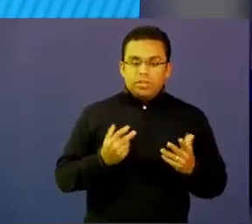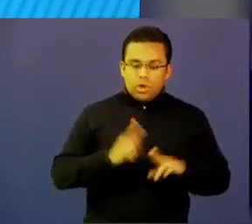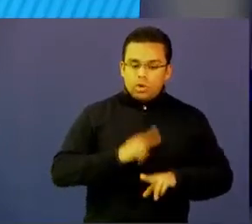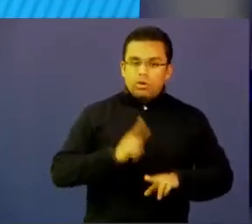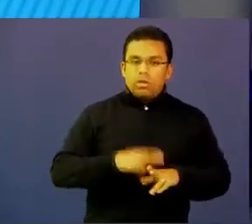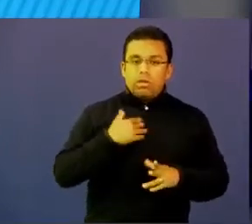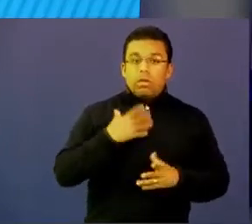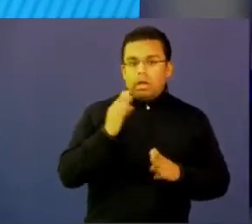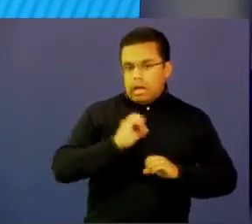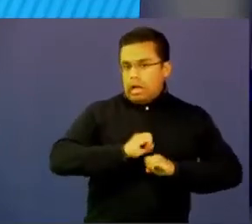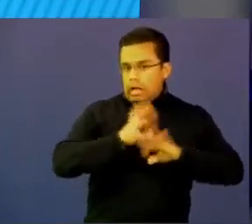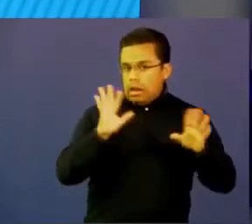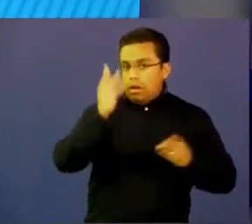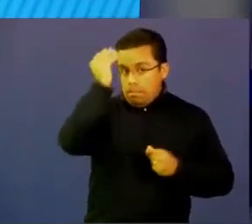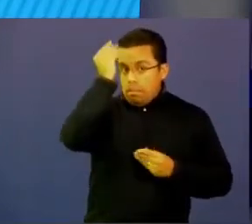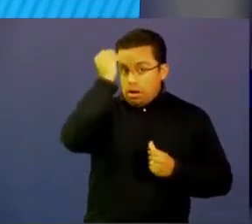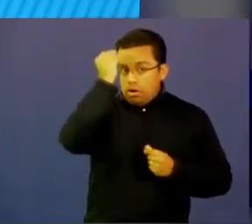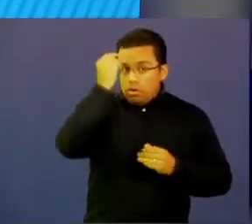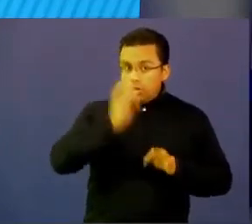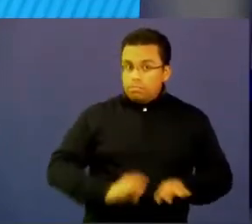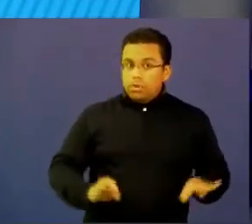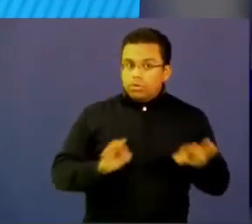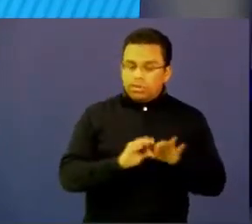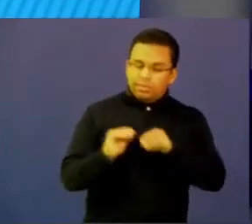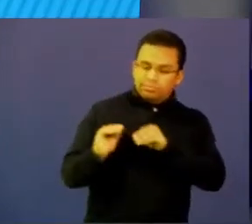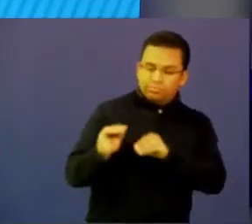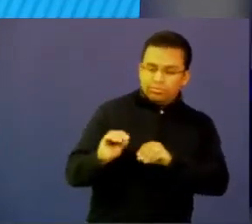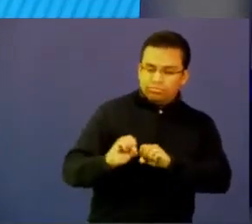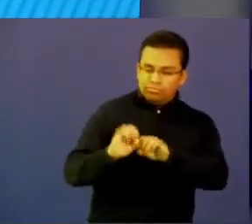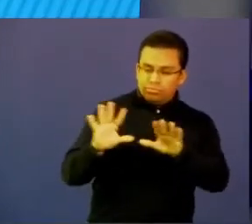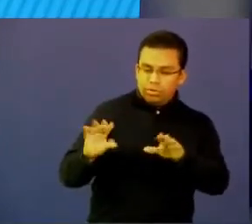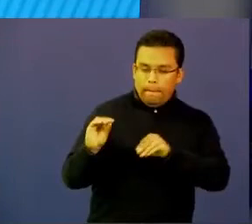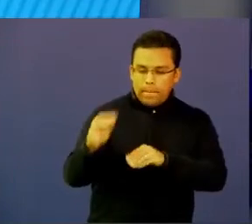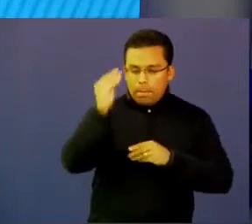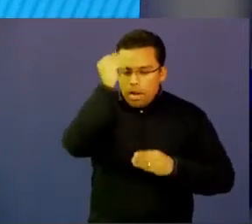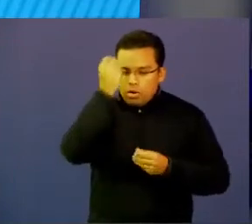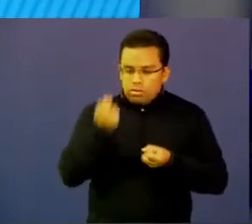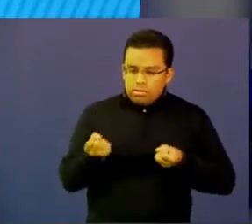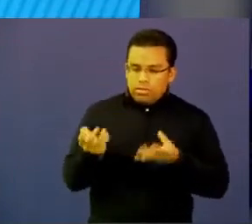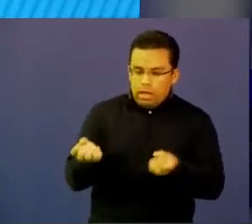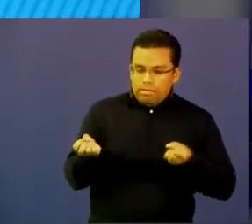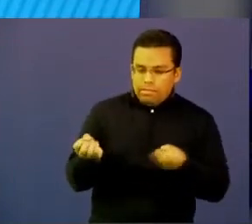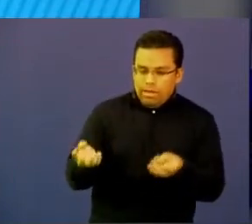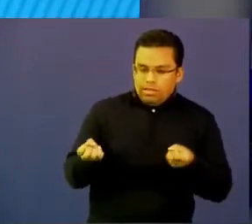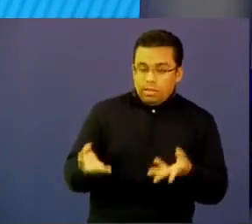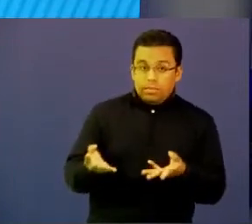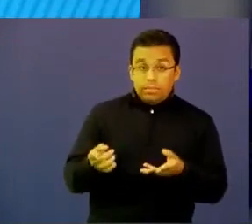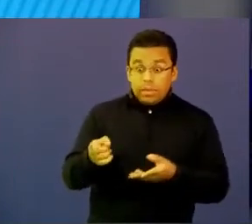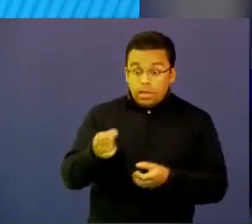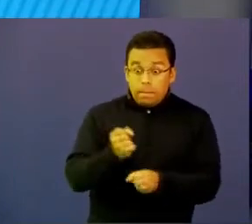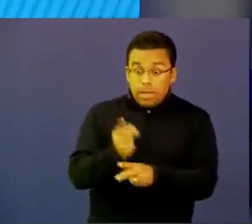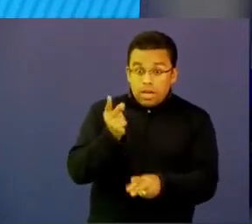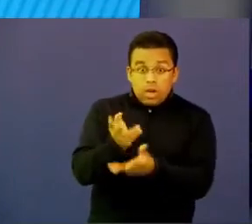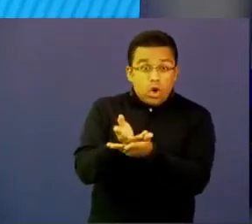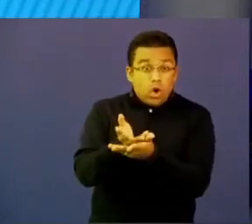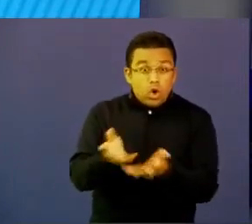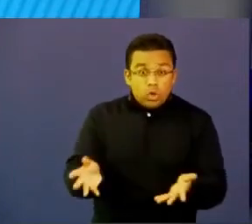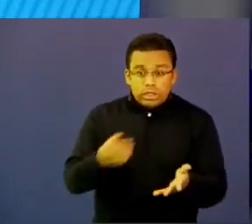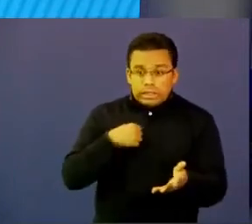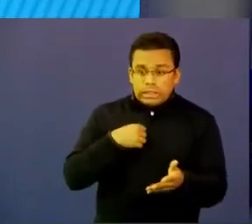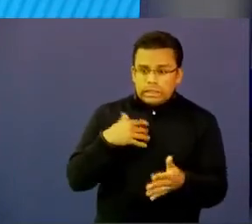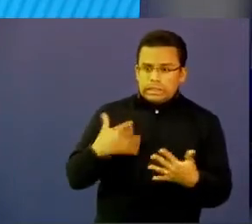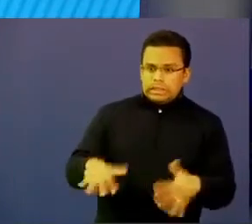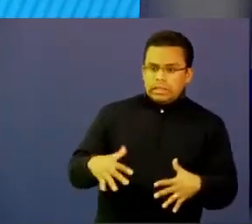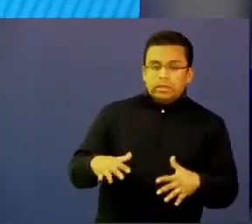valores, fortalecerles esas competencias como ciudadanos para que puedan enfrentarse a los riesgos y para que a través de esta seguridad y de sus